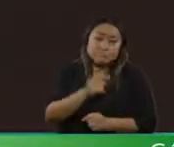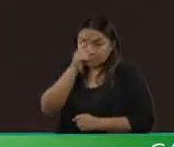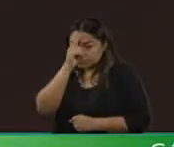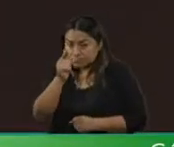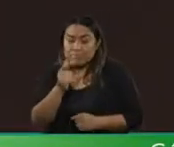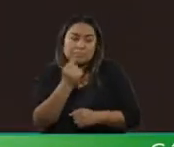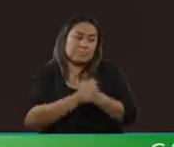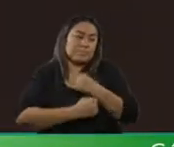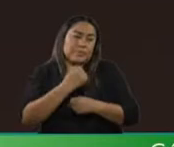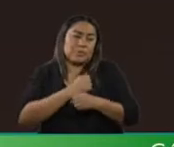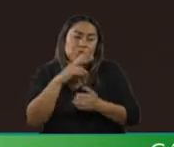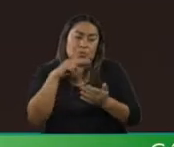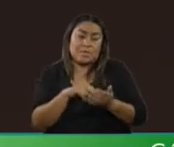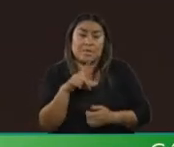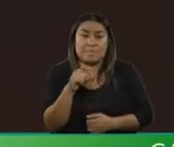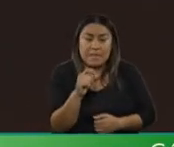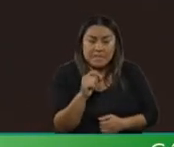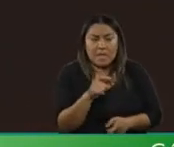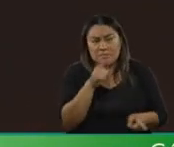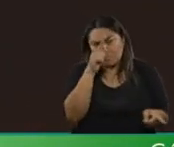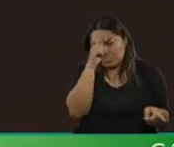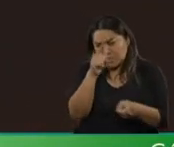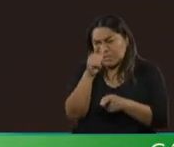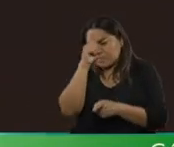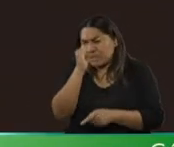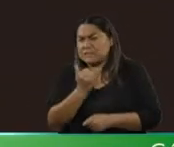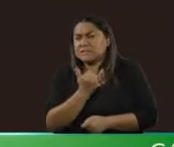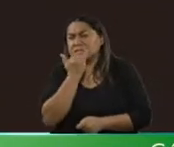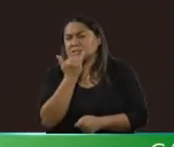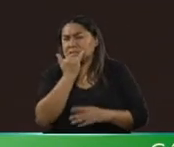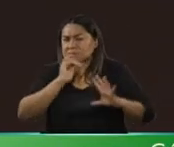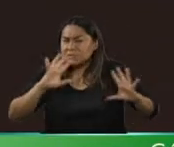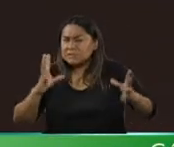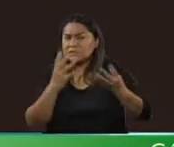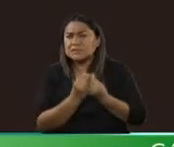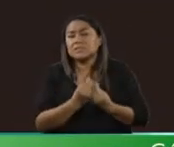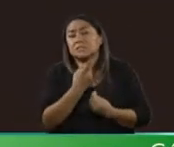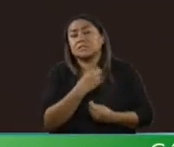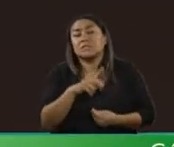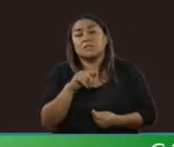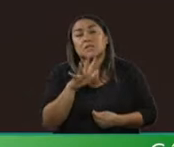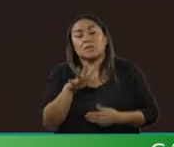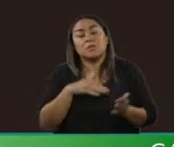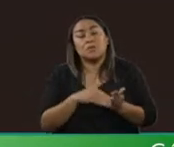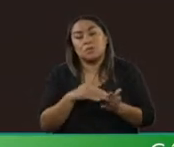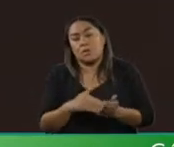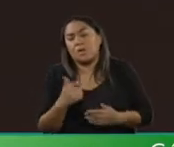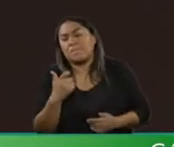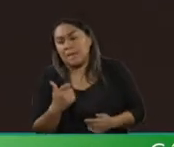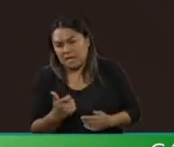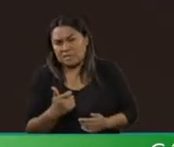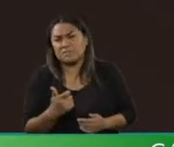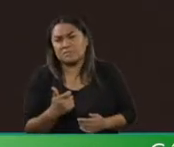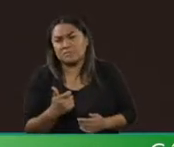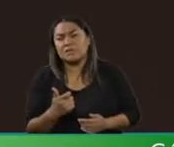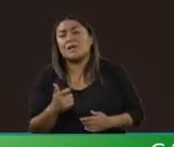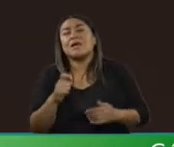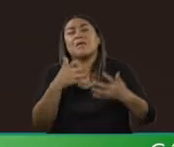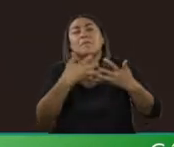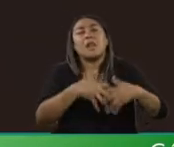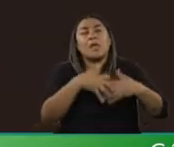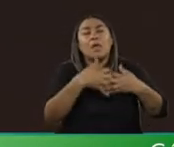el año 2020 se detectaron irregularidades por un total de 175 millones de pesos con